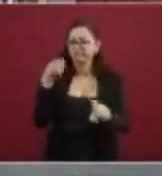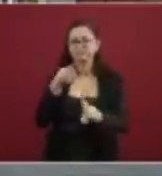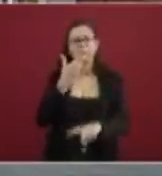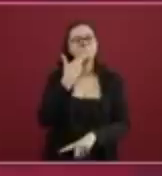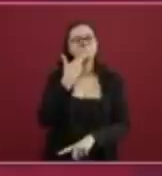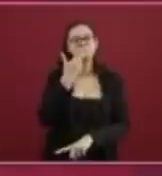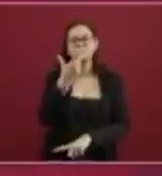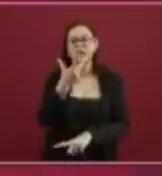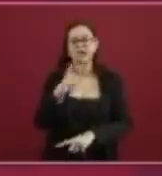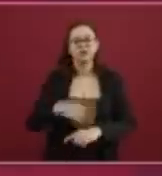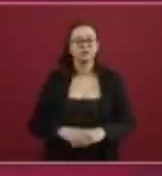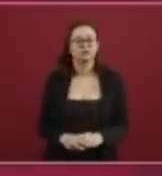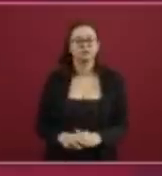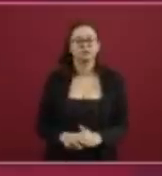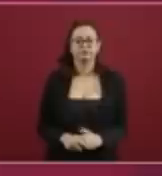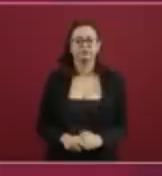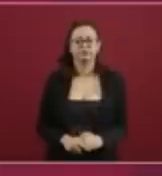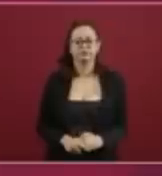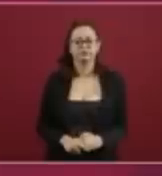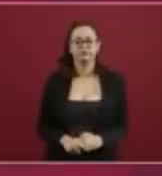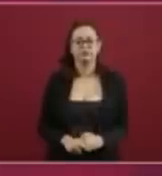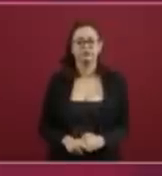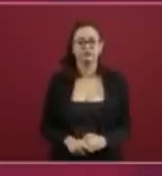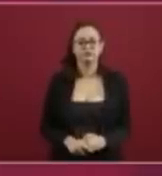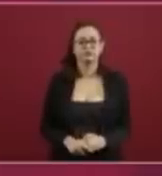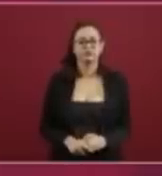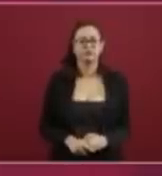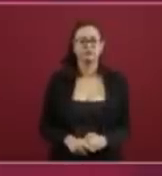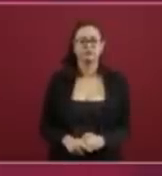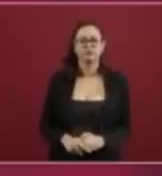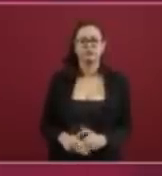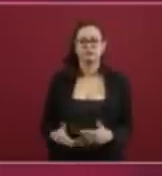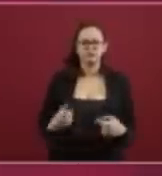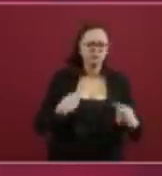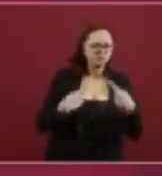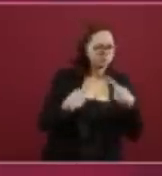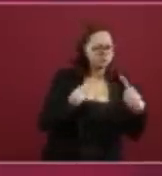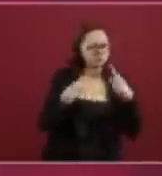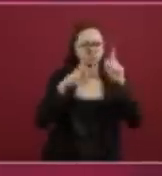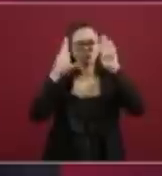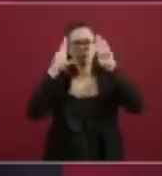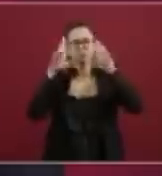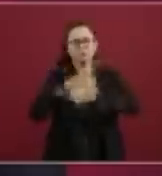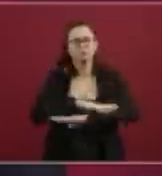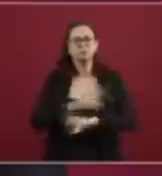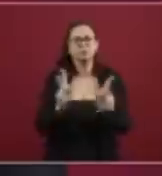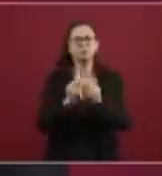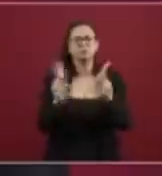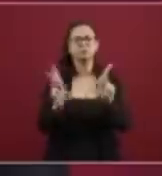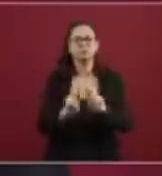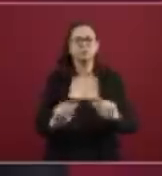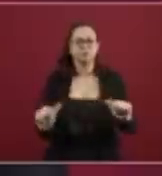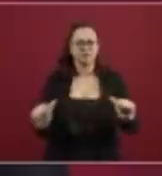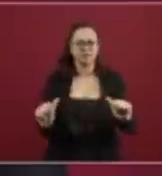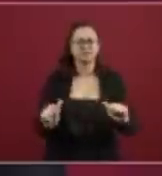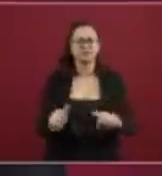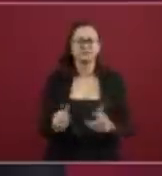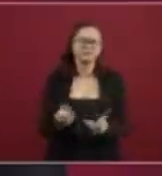el buscar una salida pacífica en el conflicto de